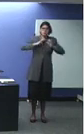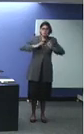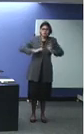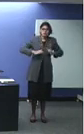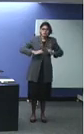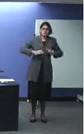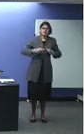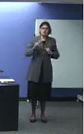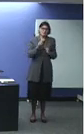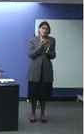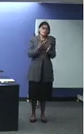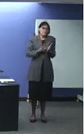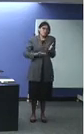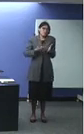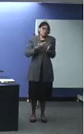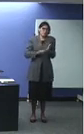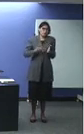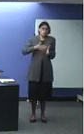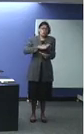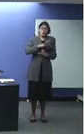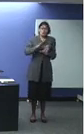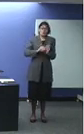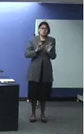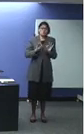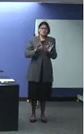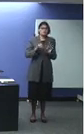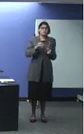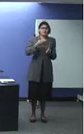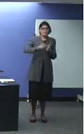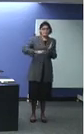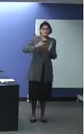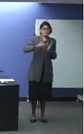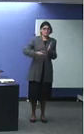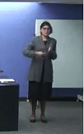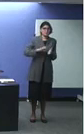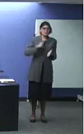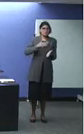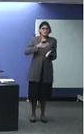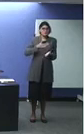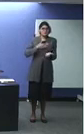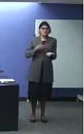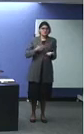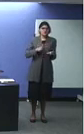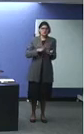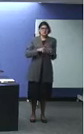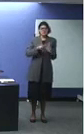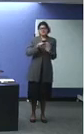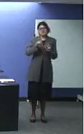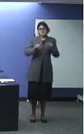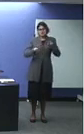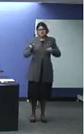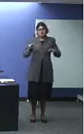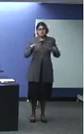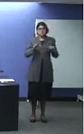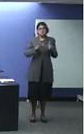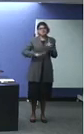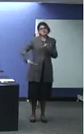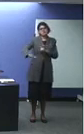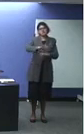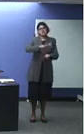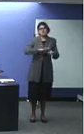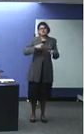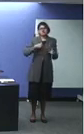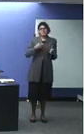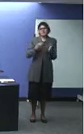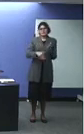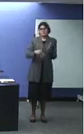necesitan cubrirse. Pero a nivel social estamos casi en cero. A nivel colectivo no se habla de discapacidad, y